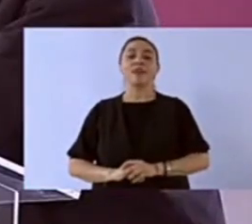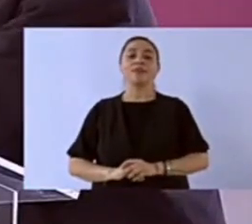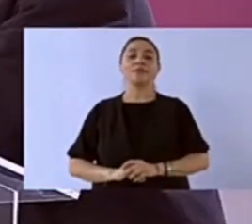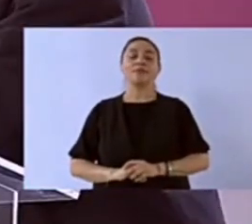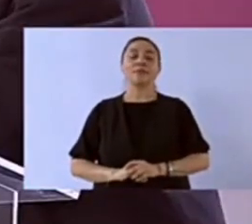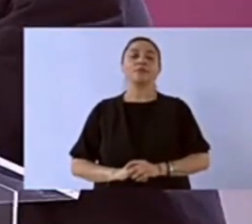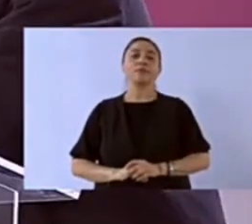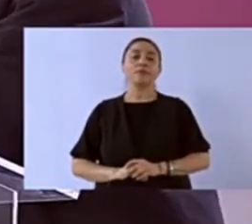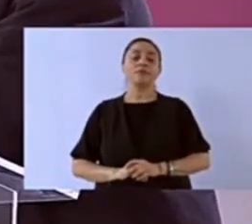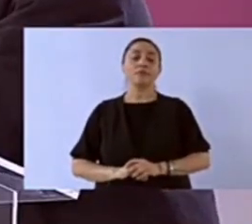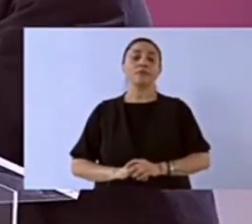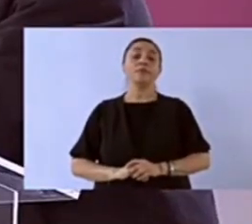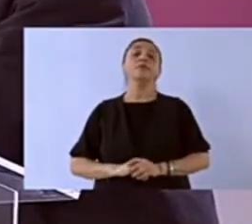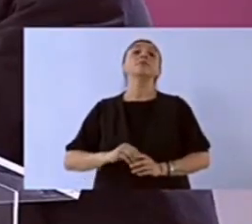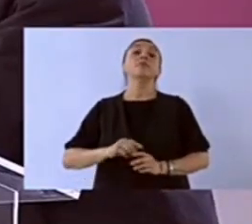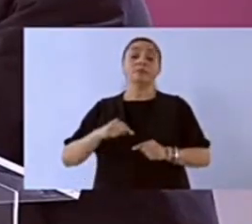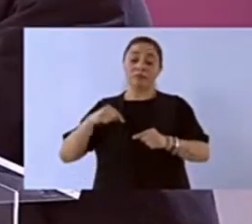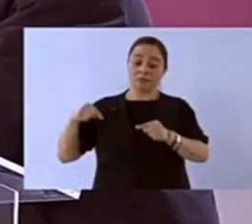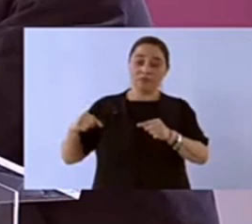Pero 4 años,